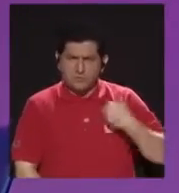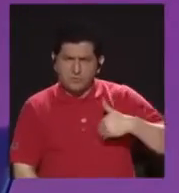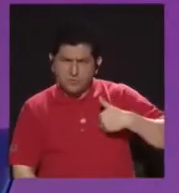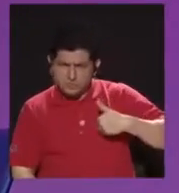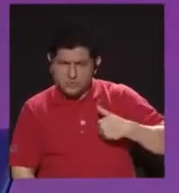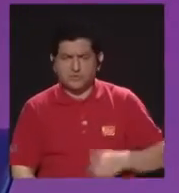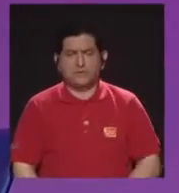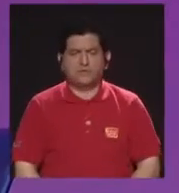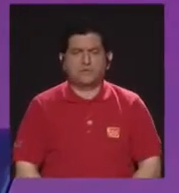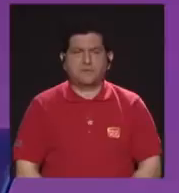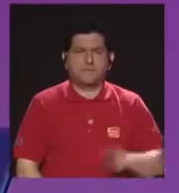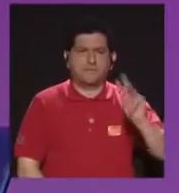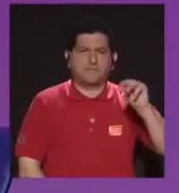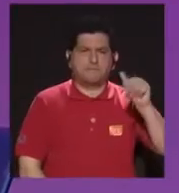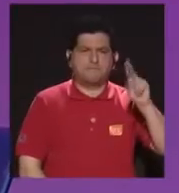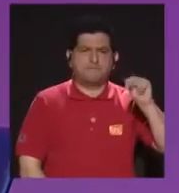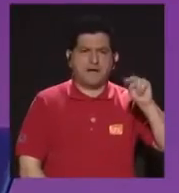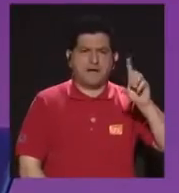este